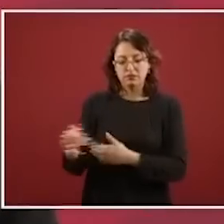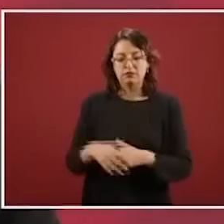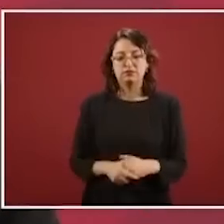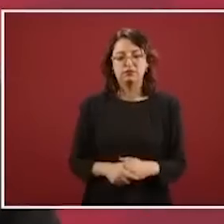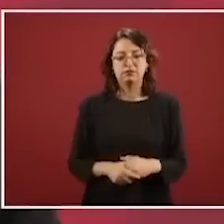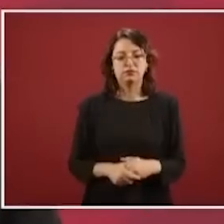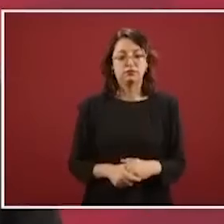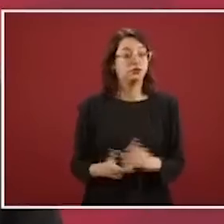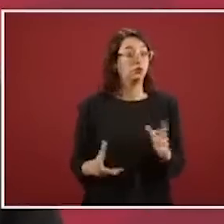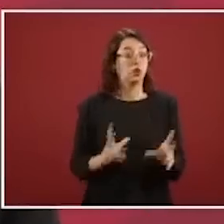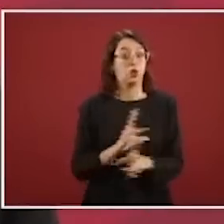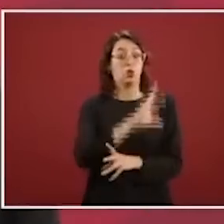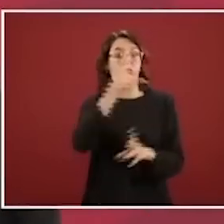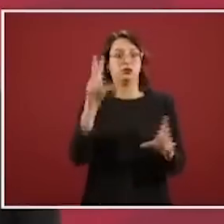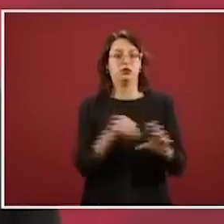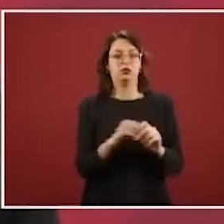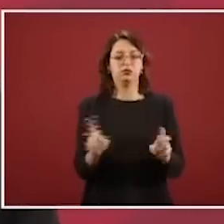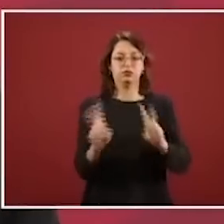todo lo que tiene que ver con agricultura,